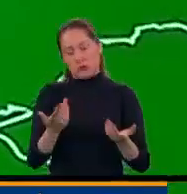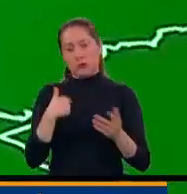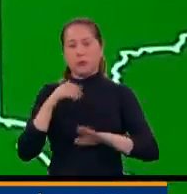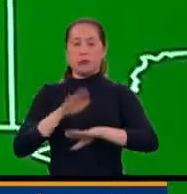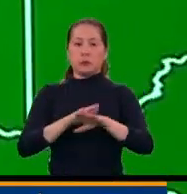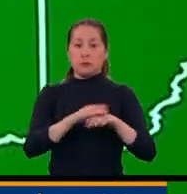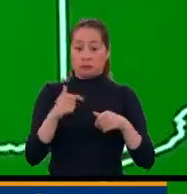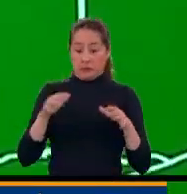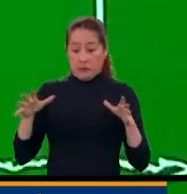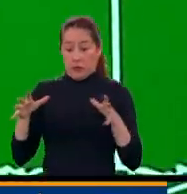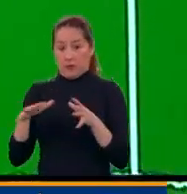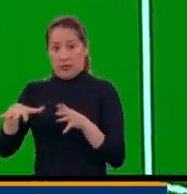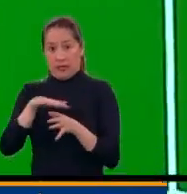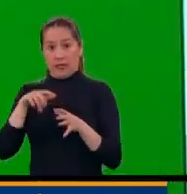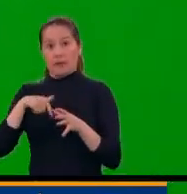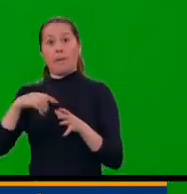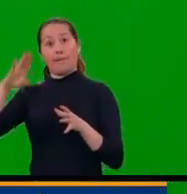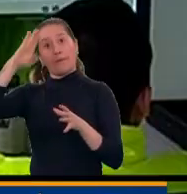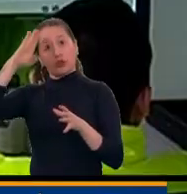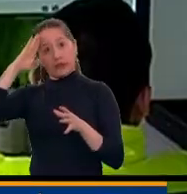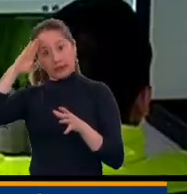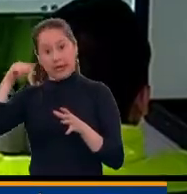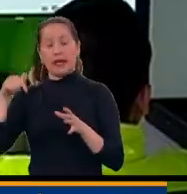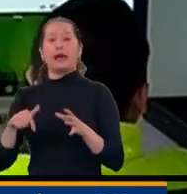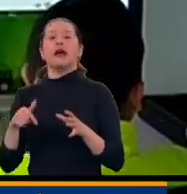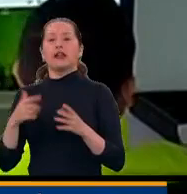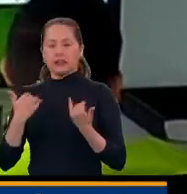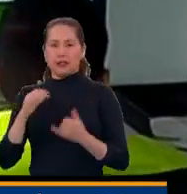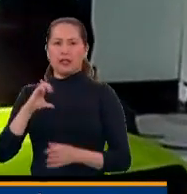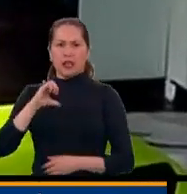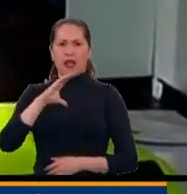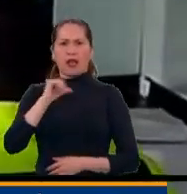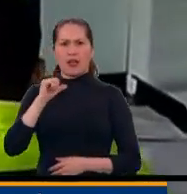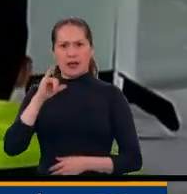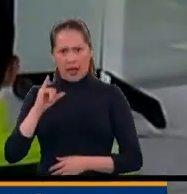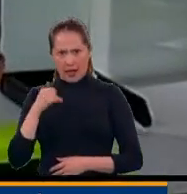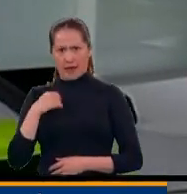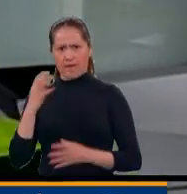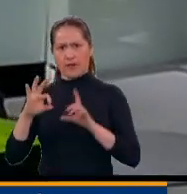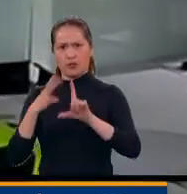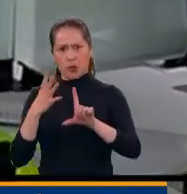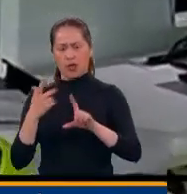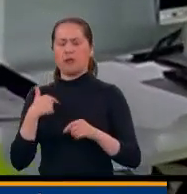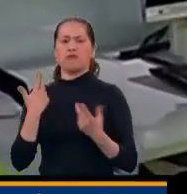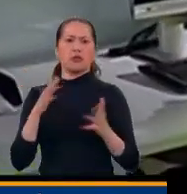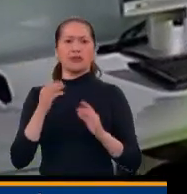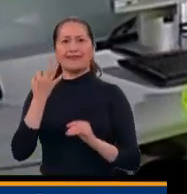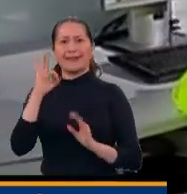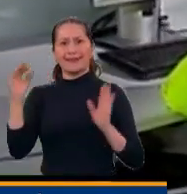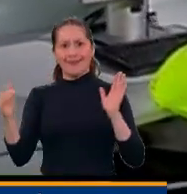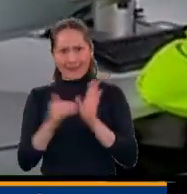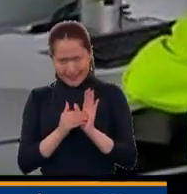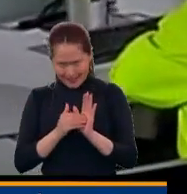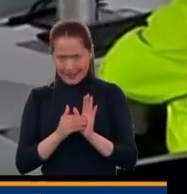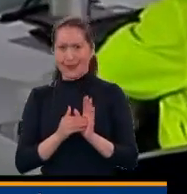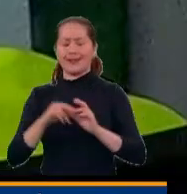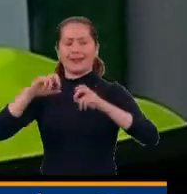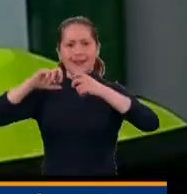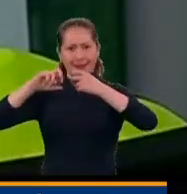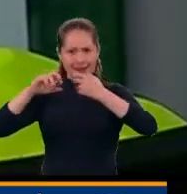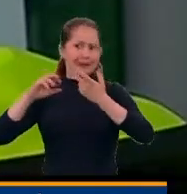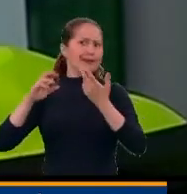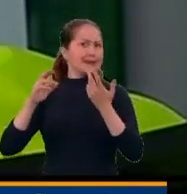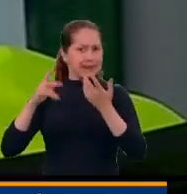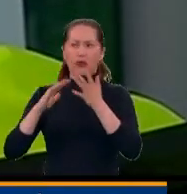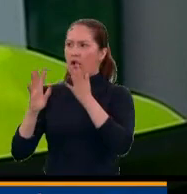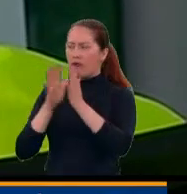Centro Cibernético, a través de la plataforma especializada CAI Virtual, hemos atendido más de 13 mil incidentes informáticos, en donde se connotan